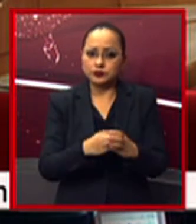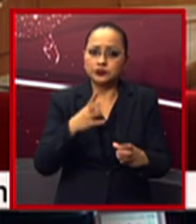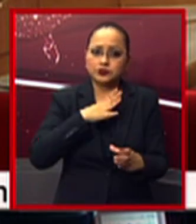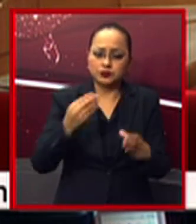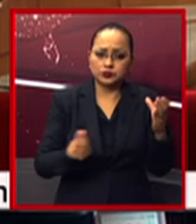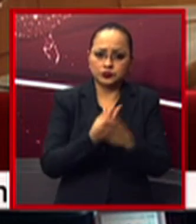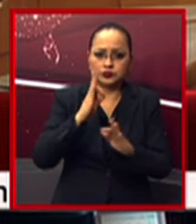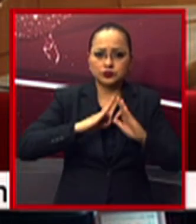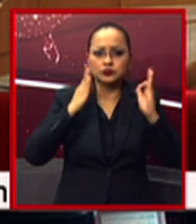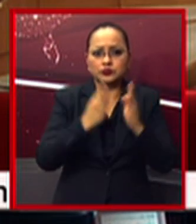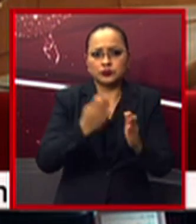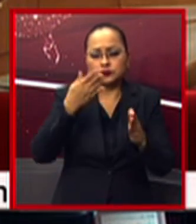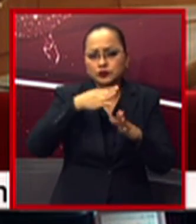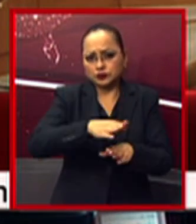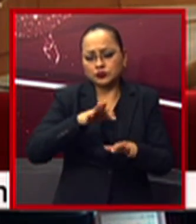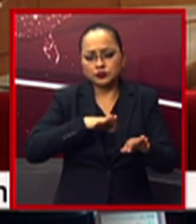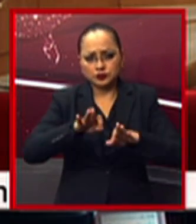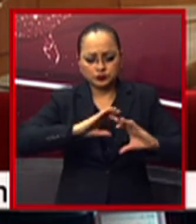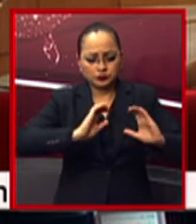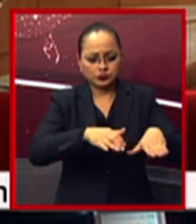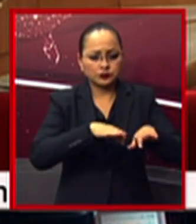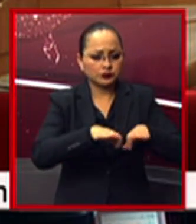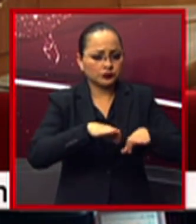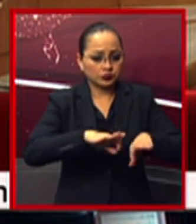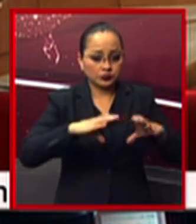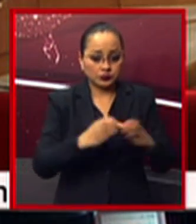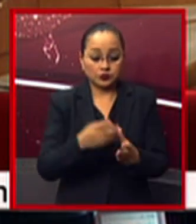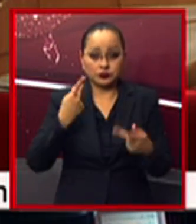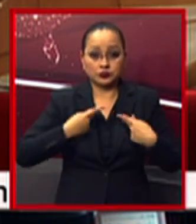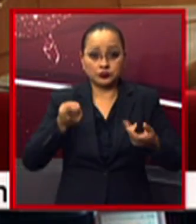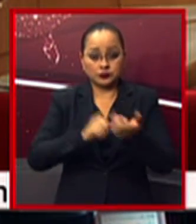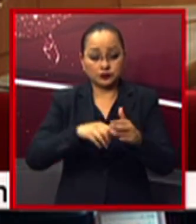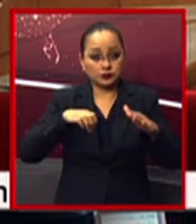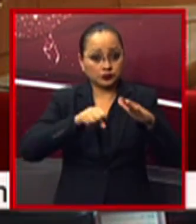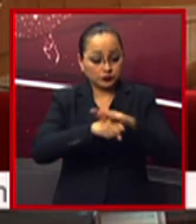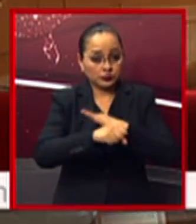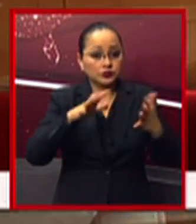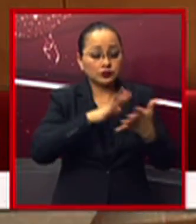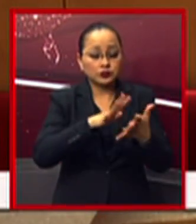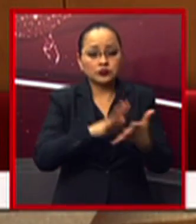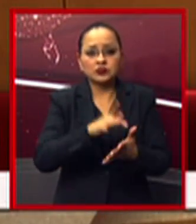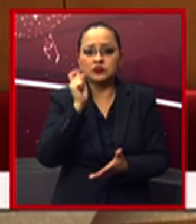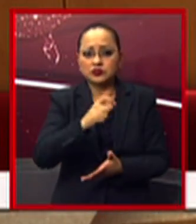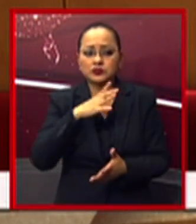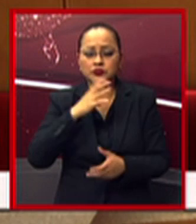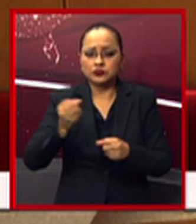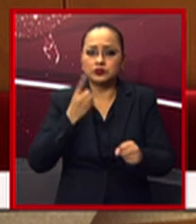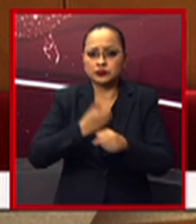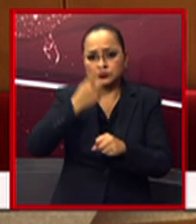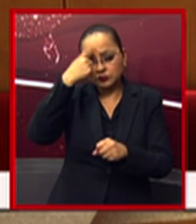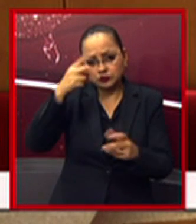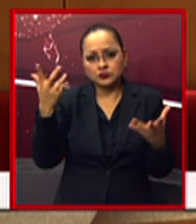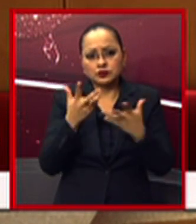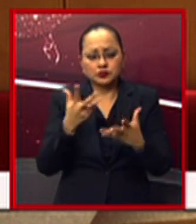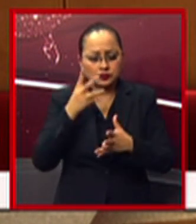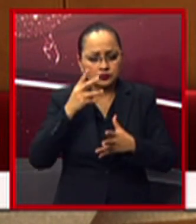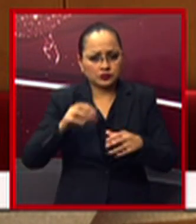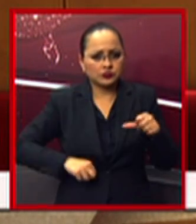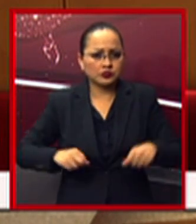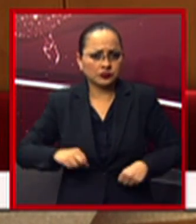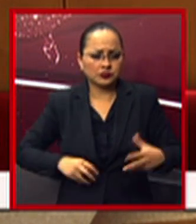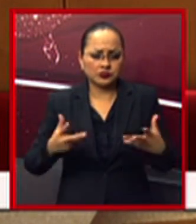nuevas modalidades de empleo para que la persona privada de la libertad tenga la posibilidad de desempeñar una